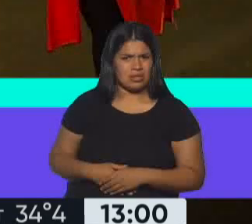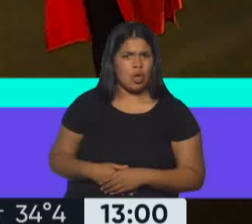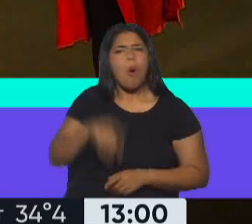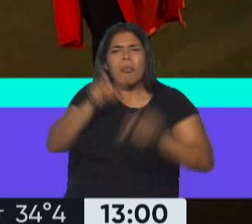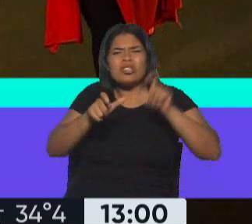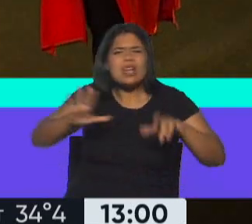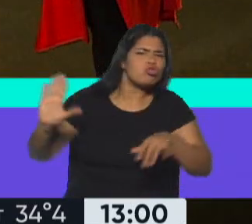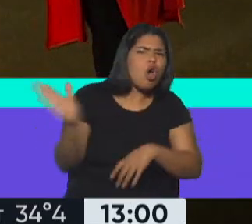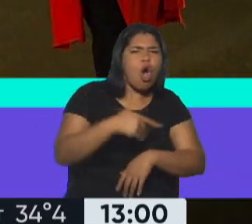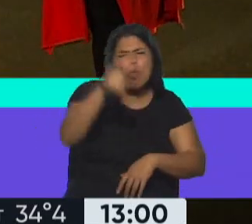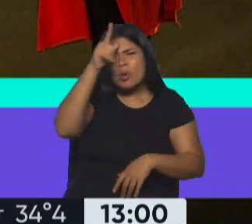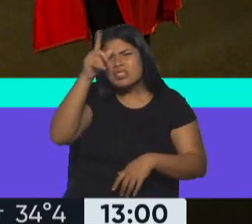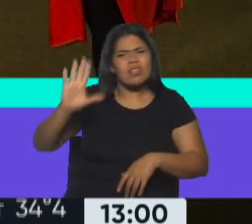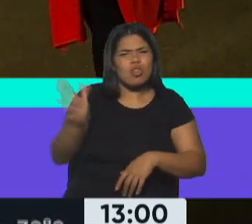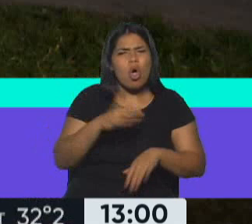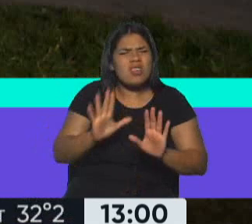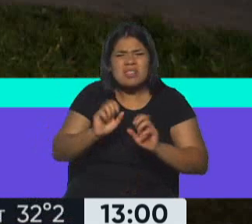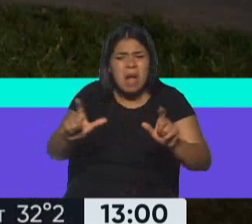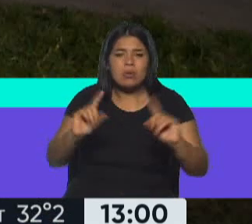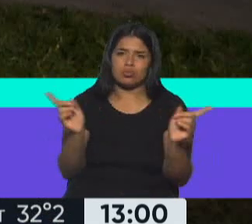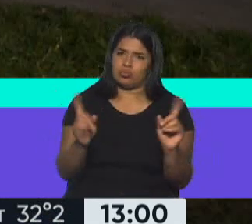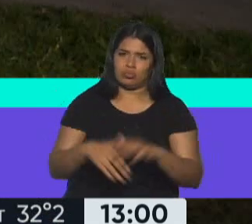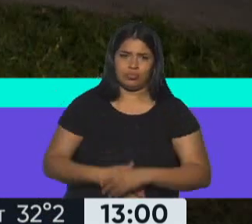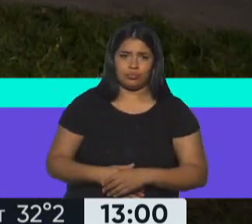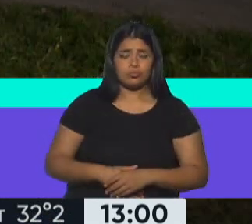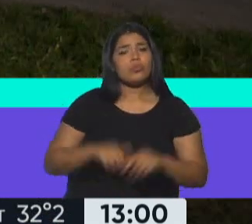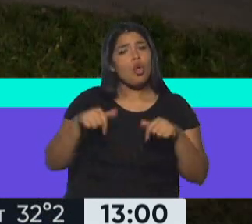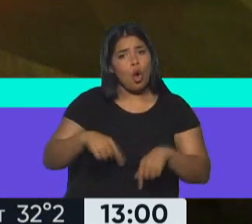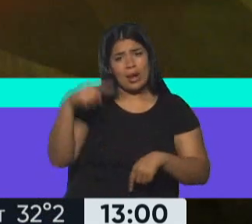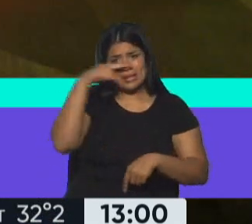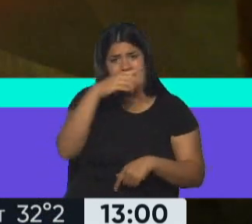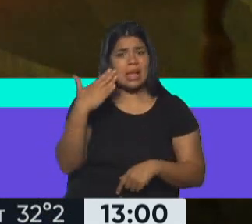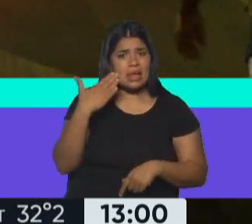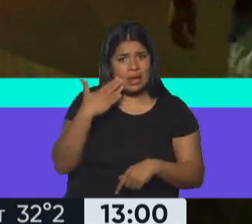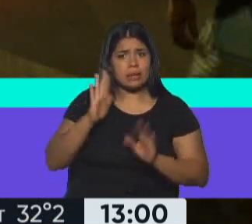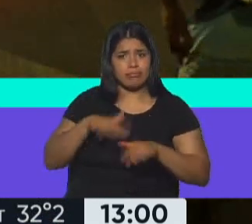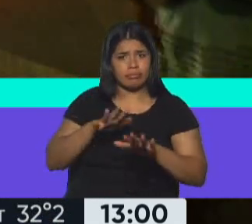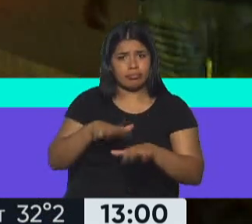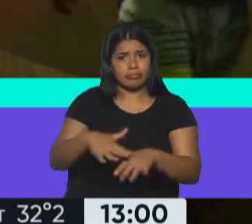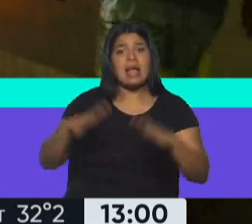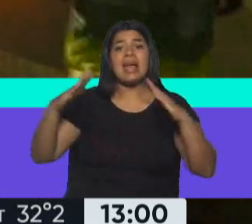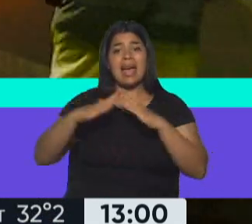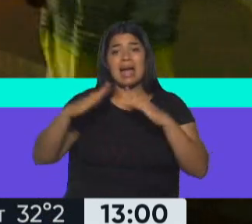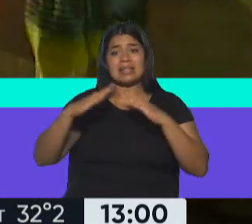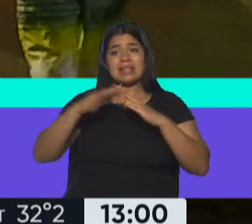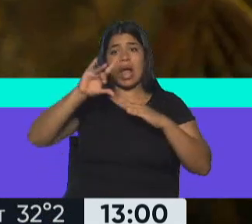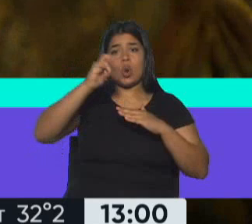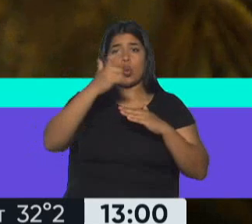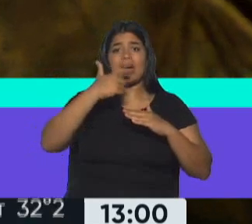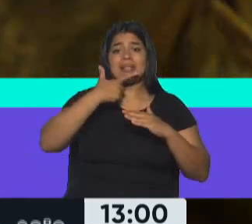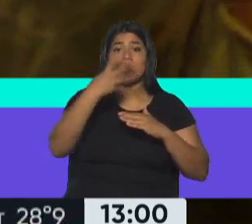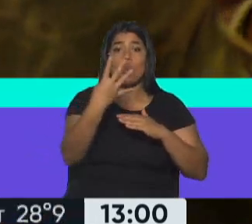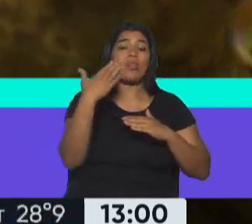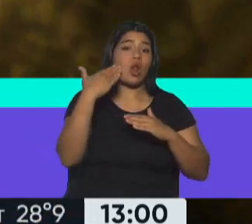parecer tribunales a las 19 horas de la casa de lucas nos concentramos a las 4 de la tarde para